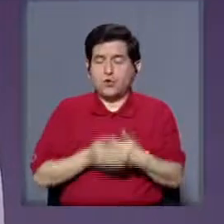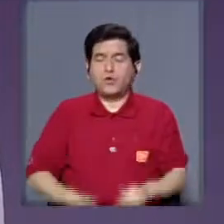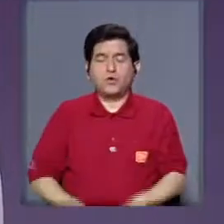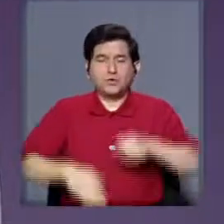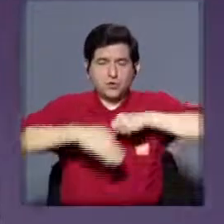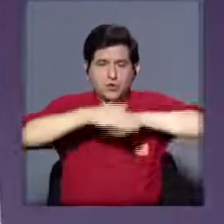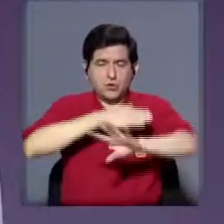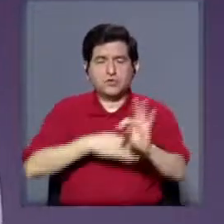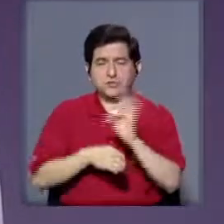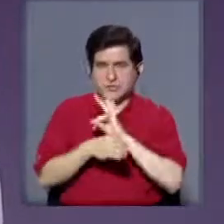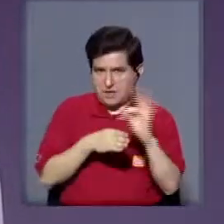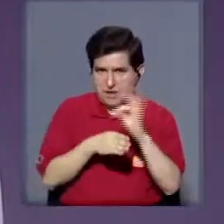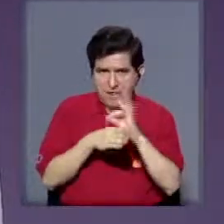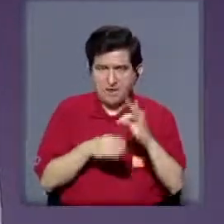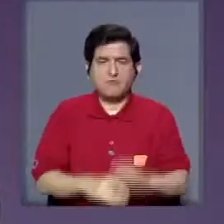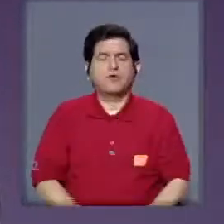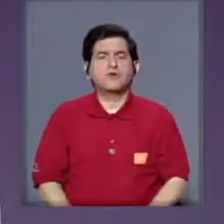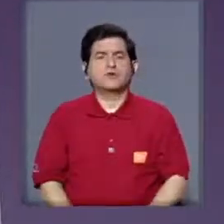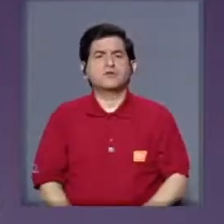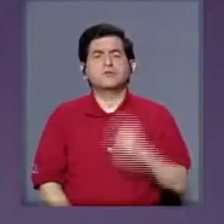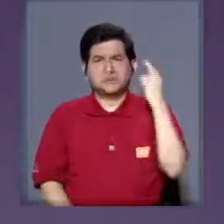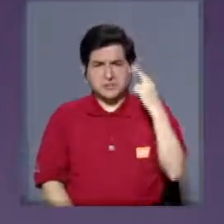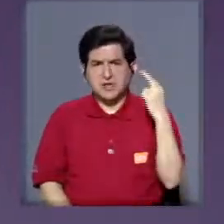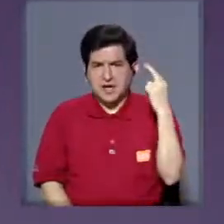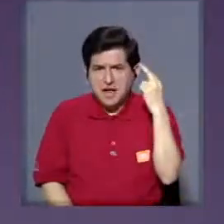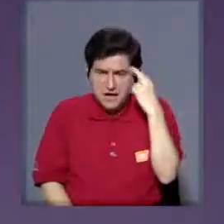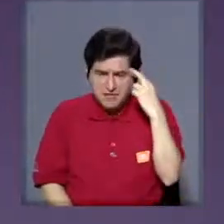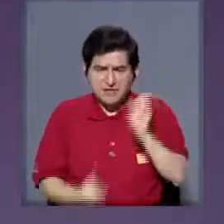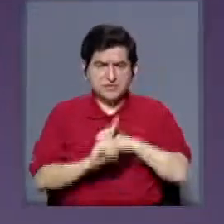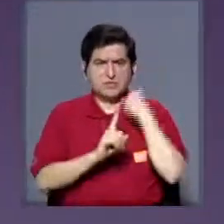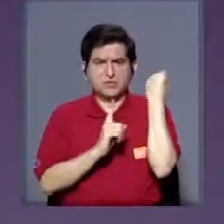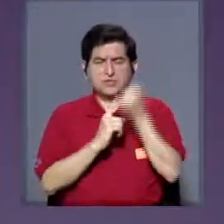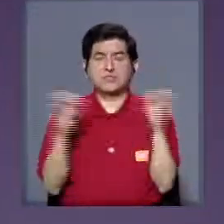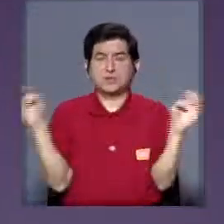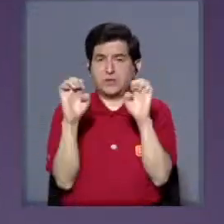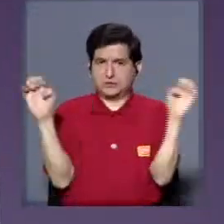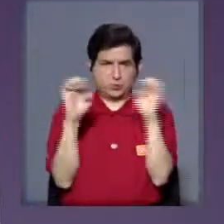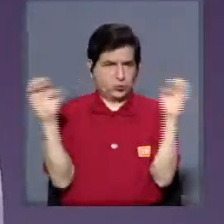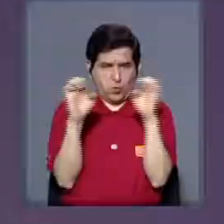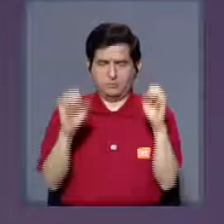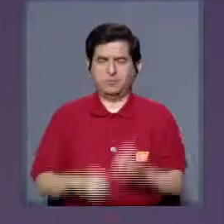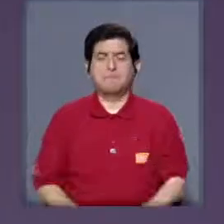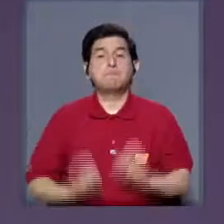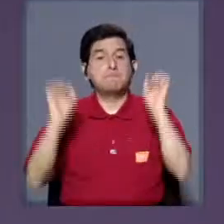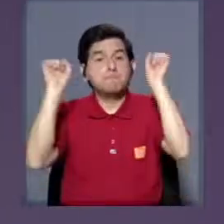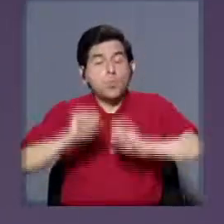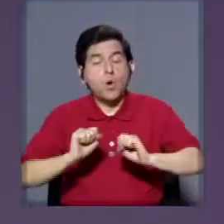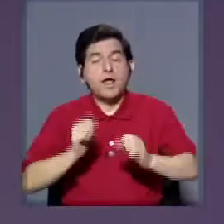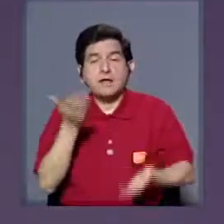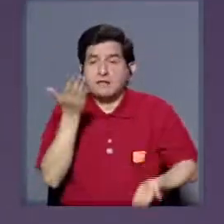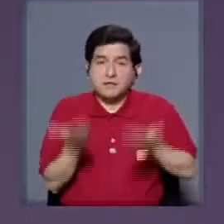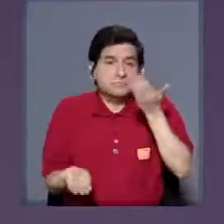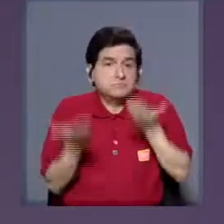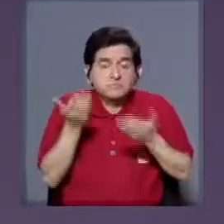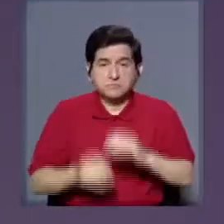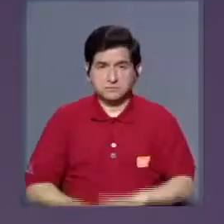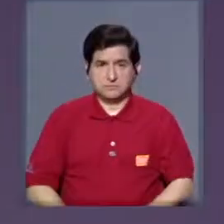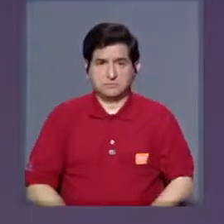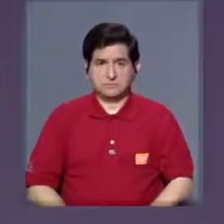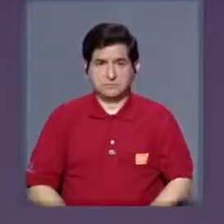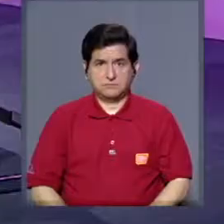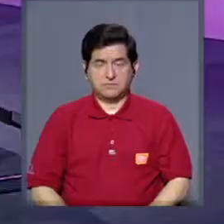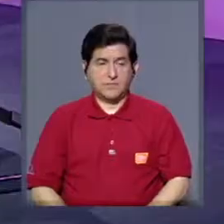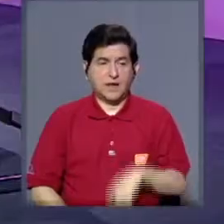impunes o terapéuticos son una cuestión de emergencia puede ser por ejemplo cuando el